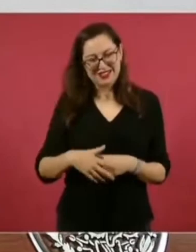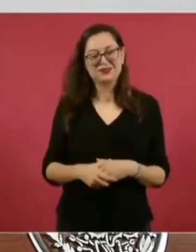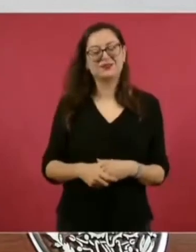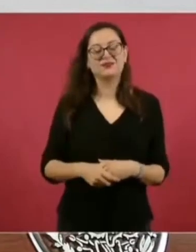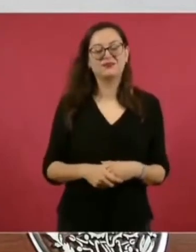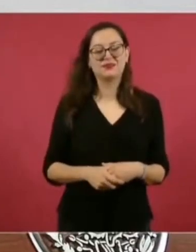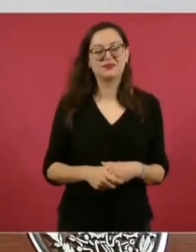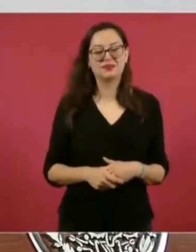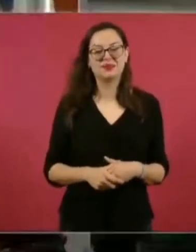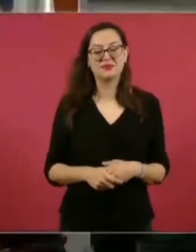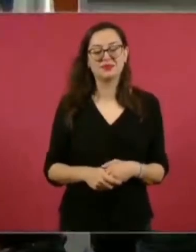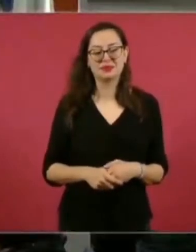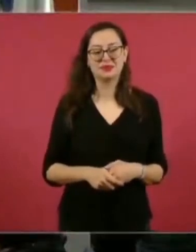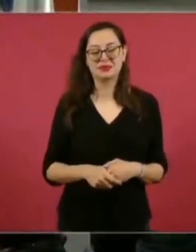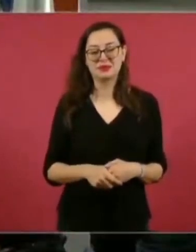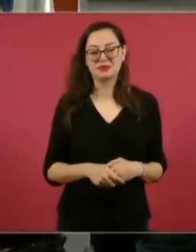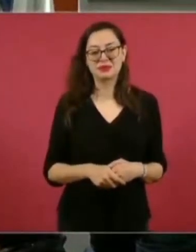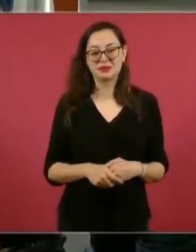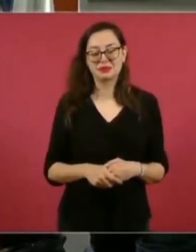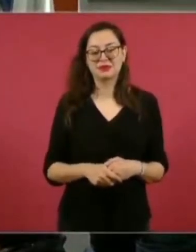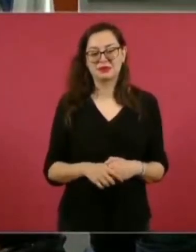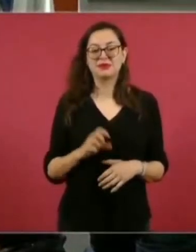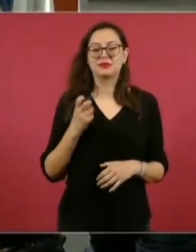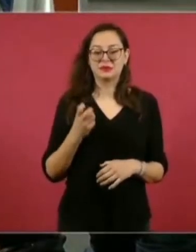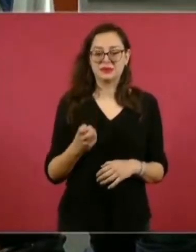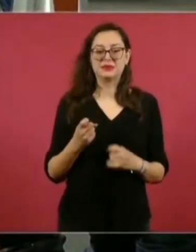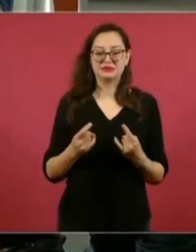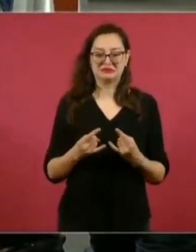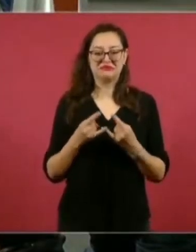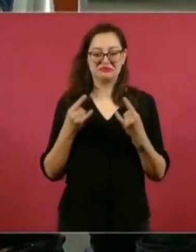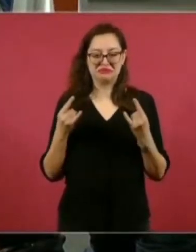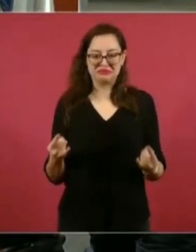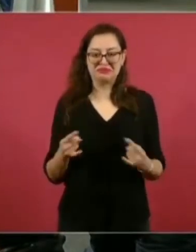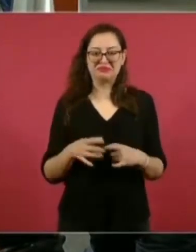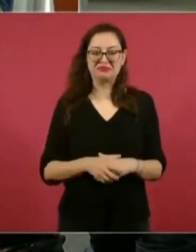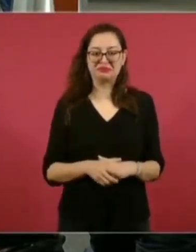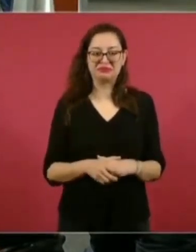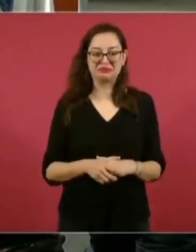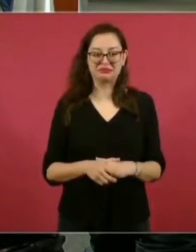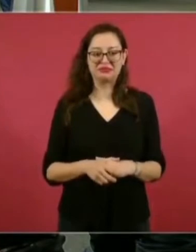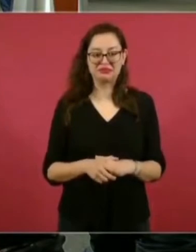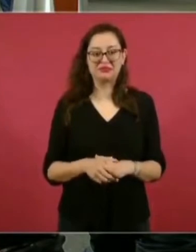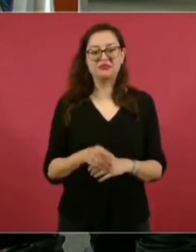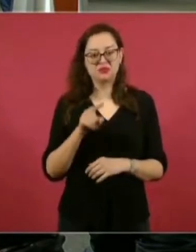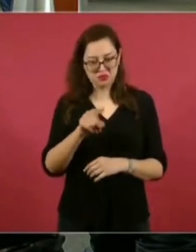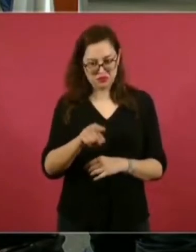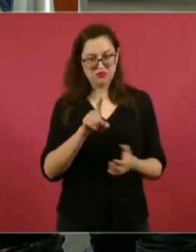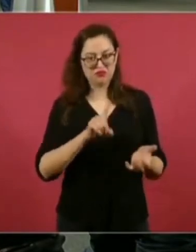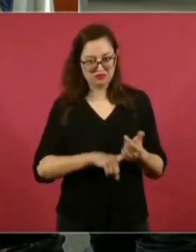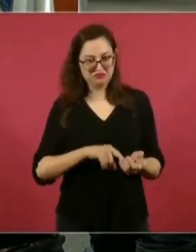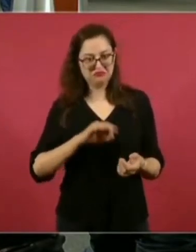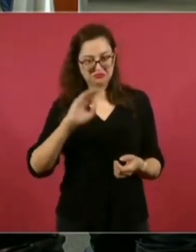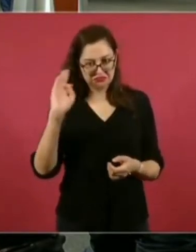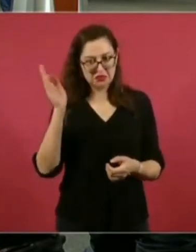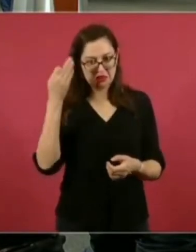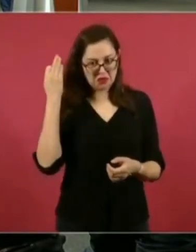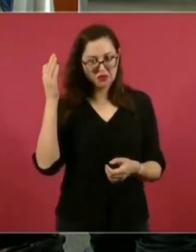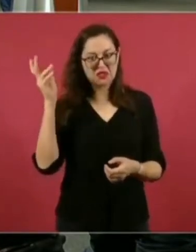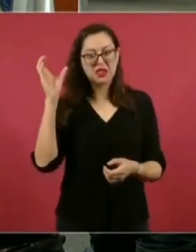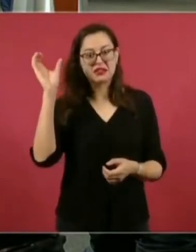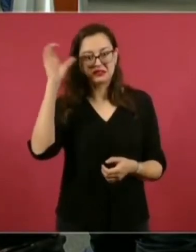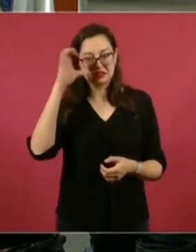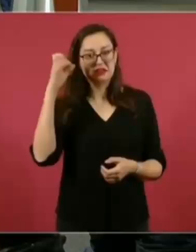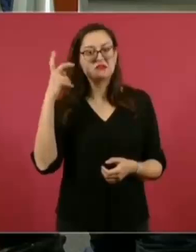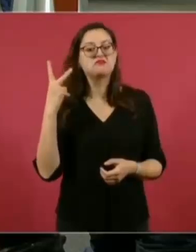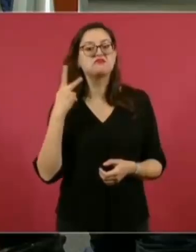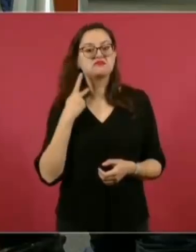Esa es la historia. Y qué bueno que estás en la Facultad de Ciencia Política. Estás